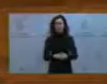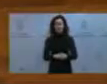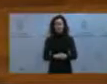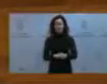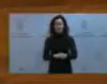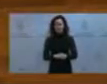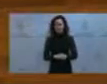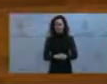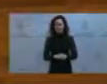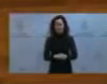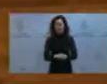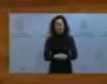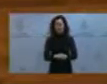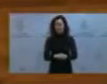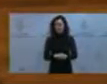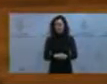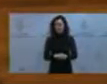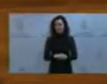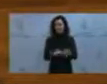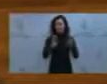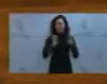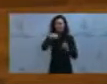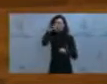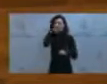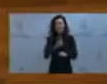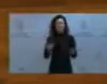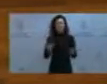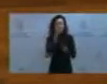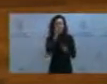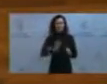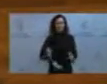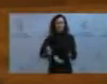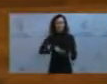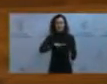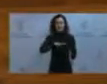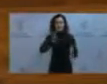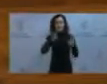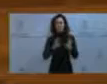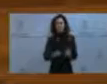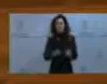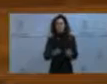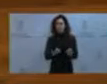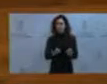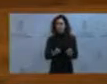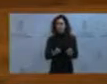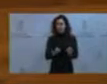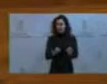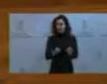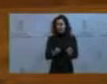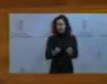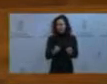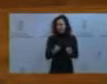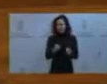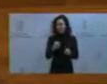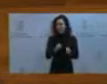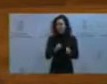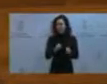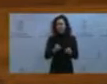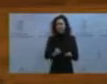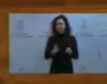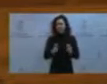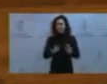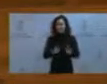como yo tampoco soy muy aficionado, lo reconozco, pero por edad seguro que le suena la expresión catenaccio.